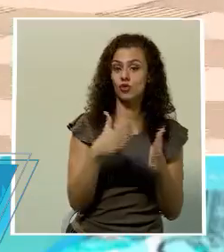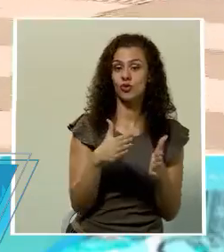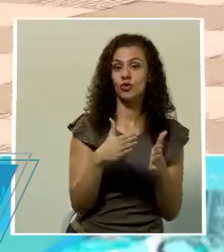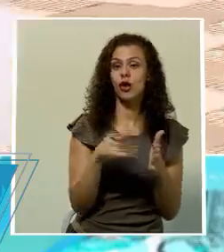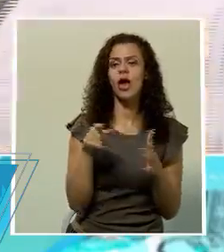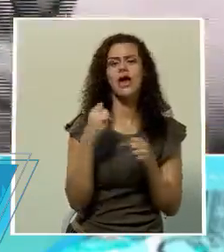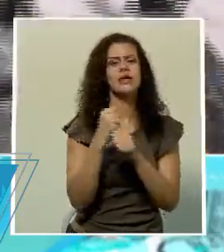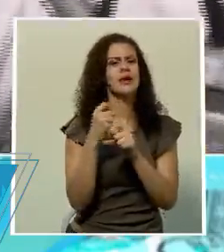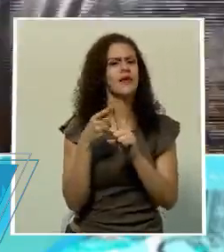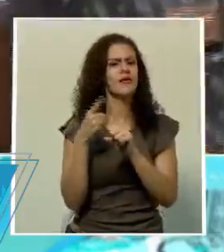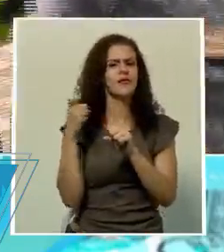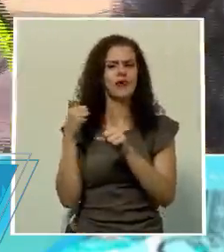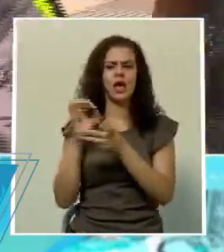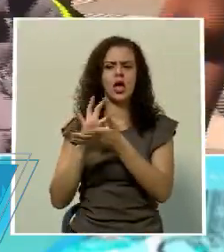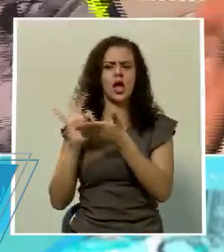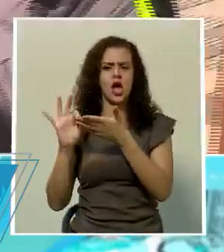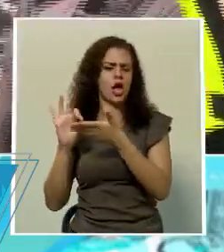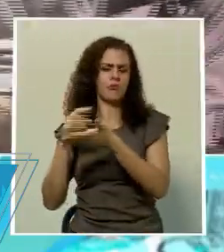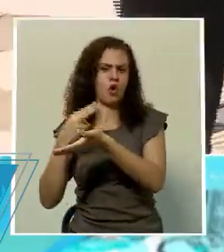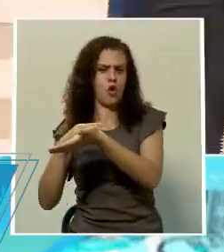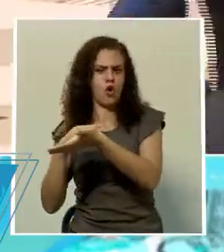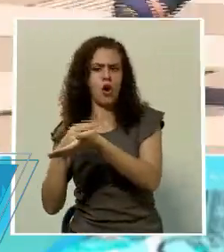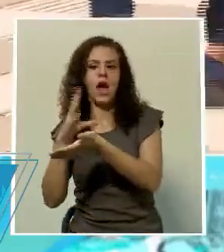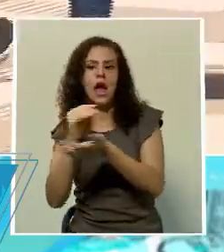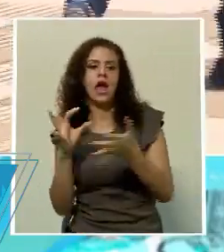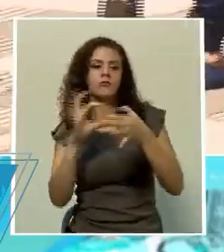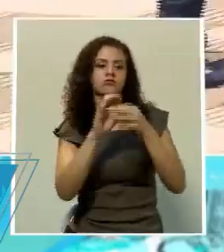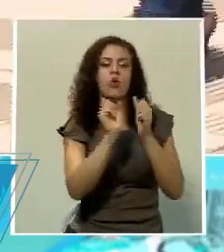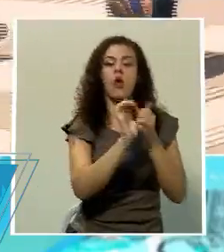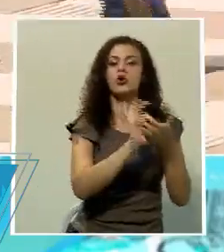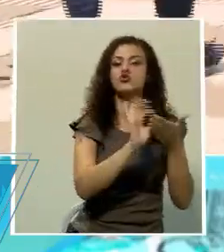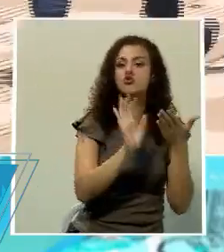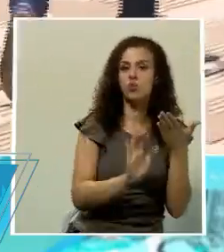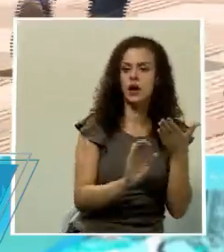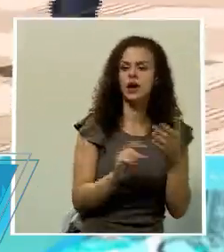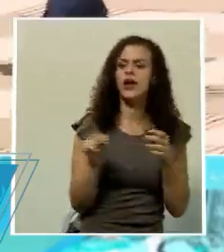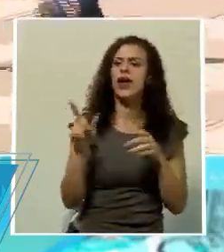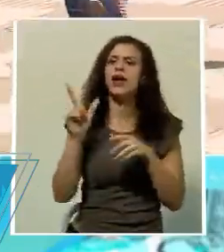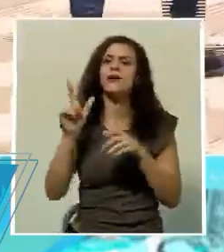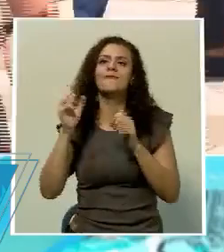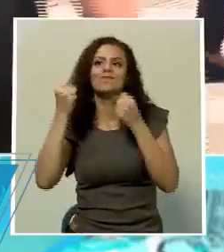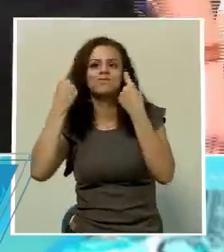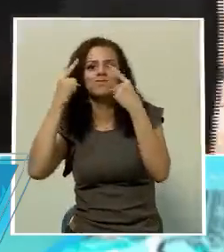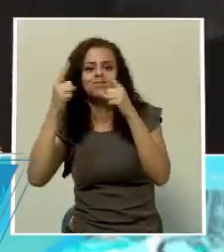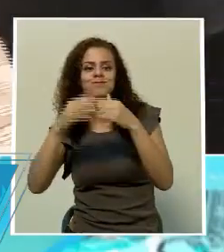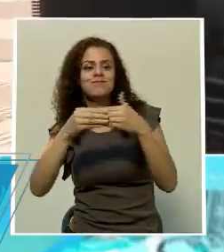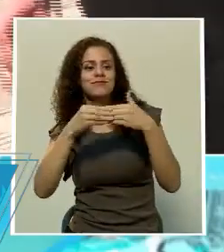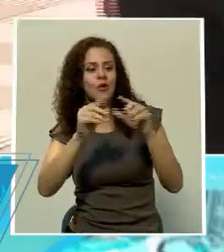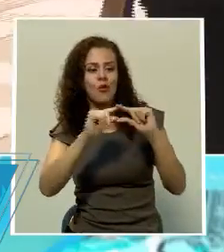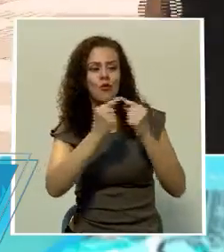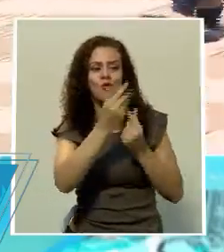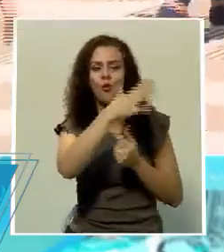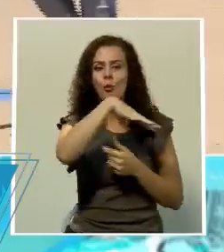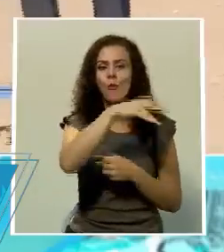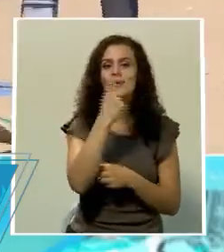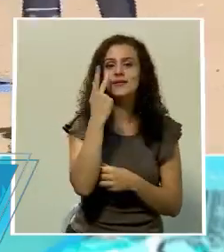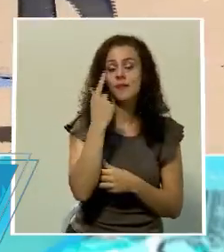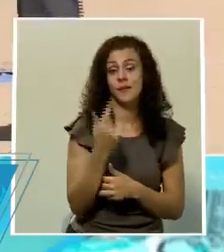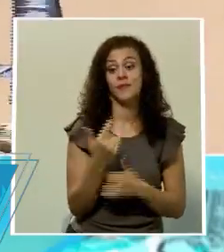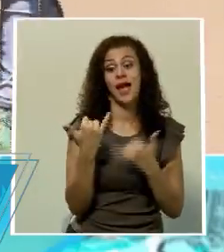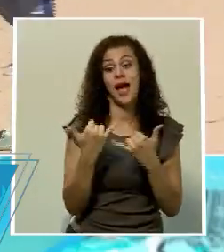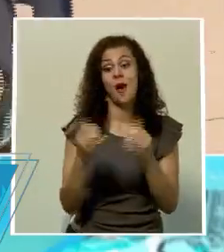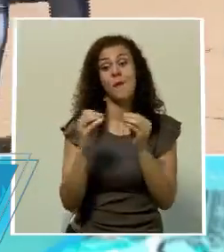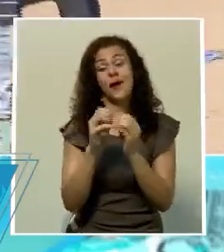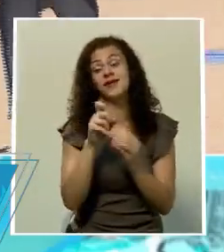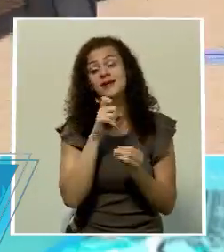que se realiza desde el hospital también y en colaboración con las escuelas, logra sensibilizar a los grupos de pares. Ahora, todavía